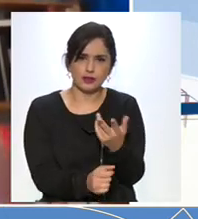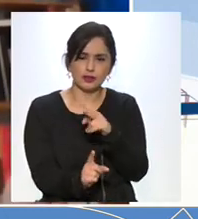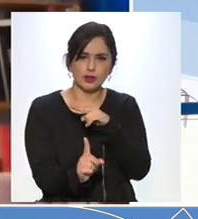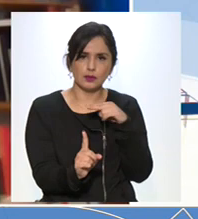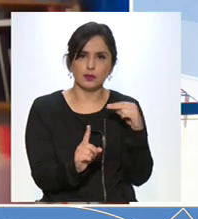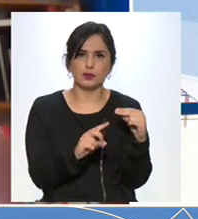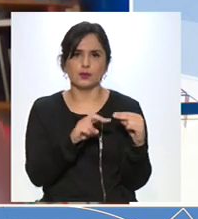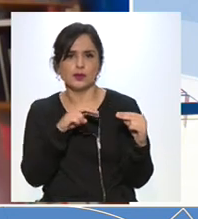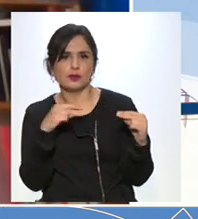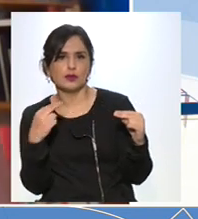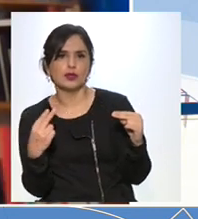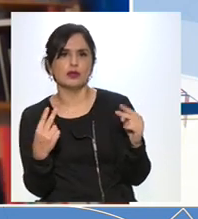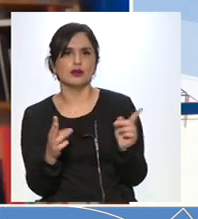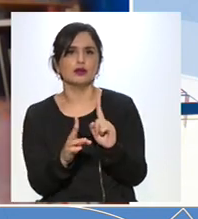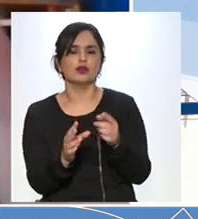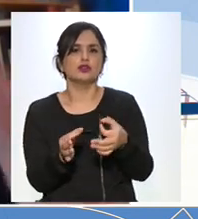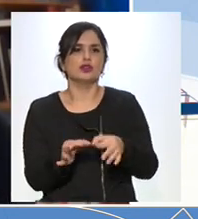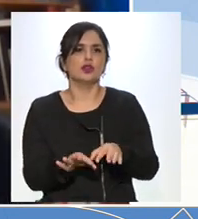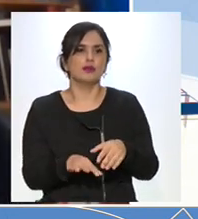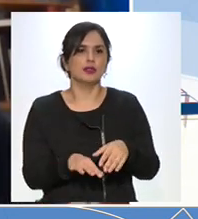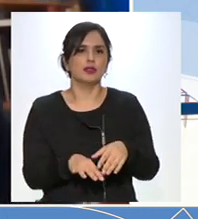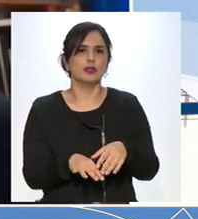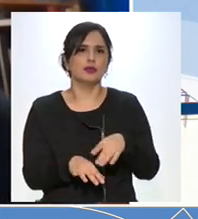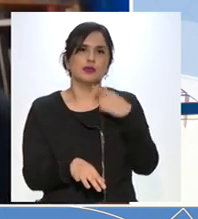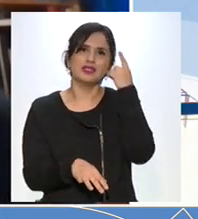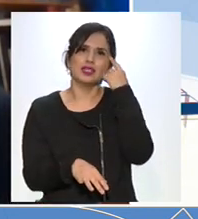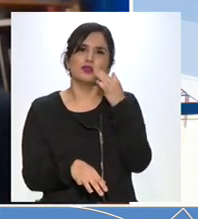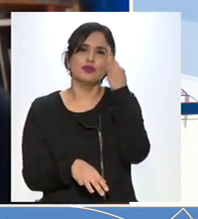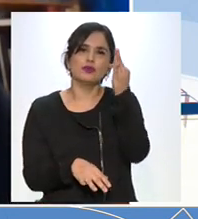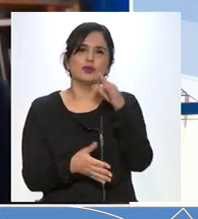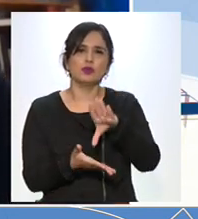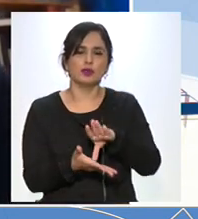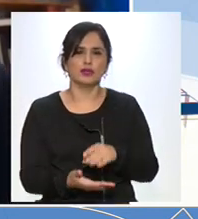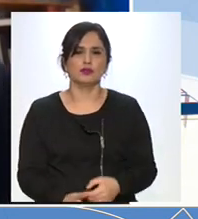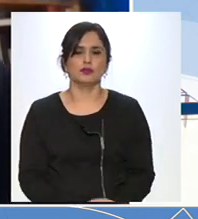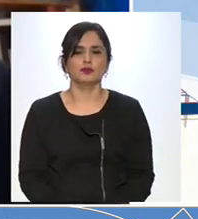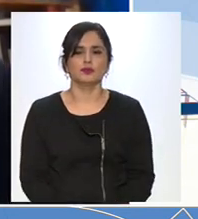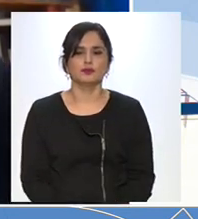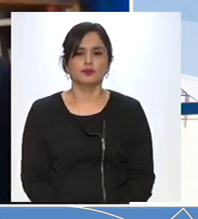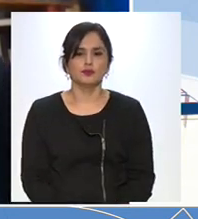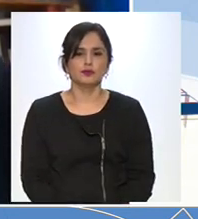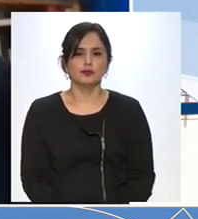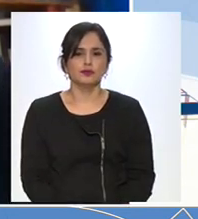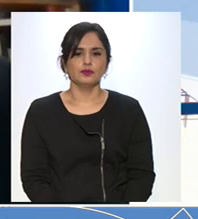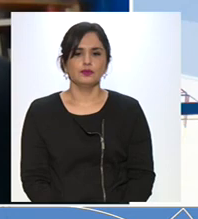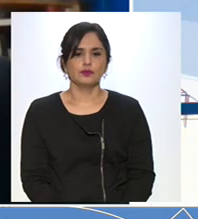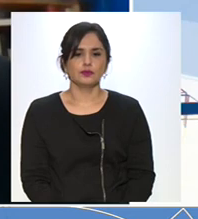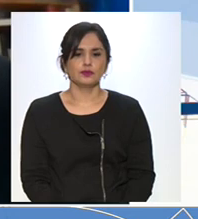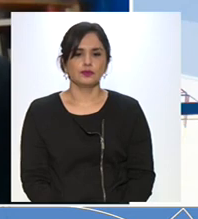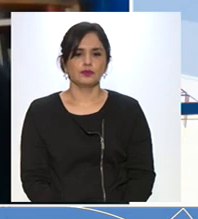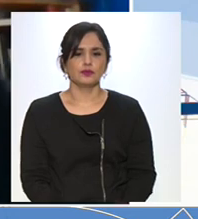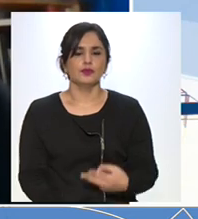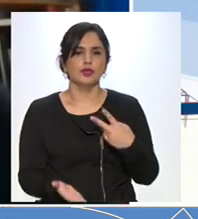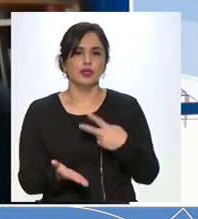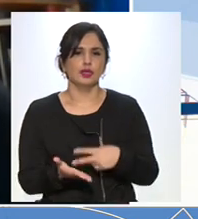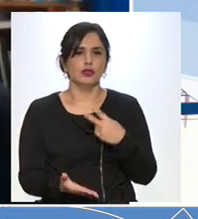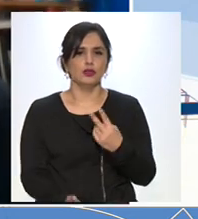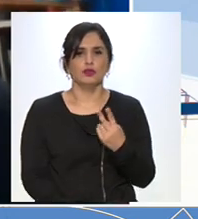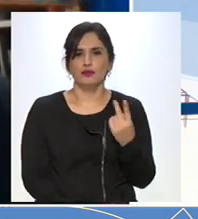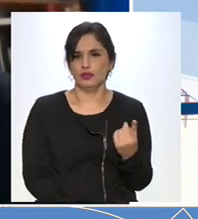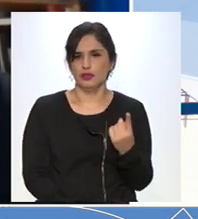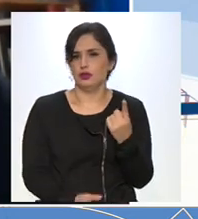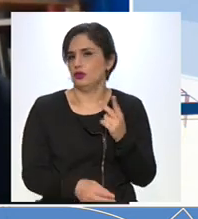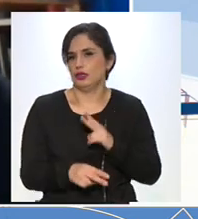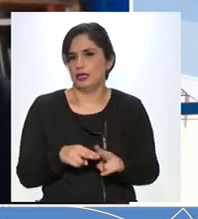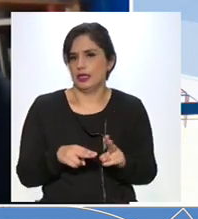perspectiva más, no tan solo inmediata, sino que pensando en el país para adelante. ¿Y qué ha hecho el Banco Central en el 2021? Yo la